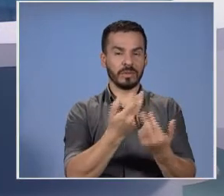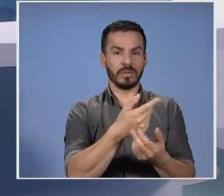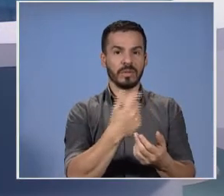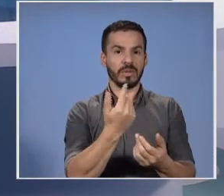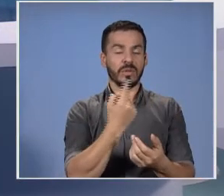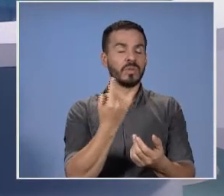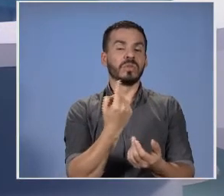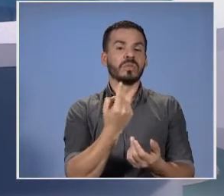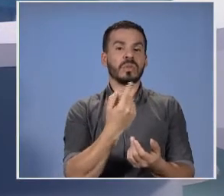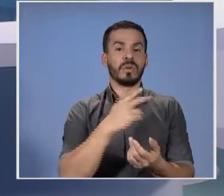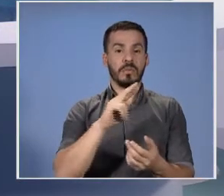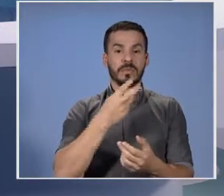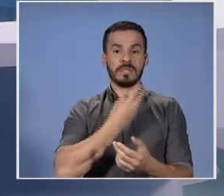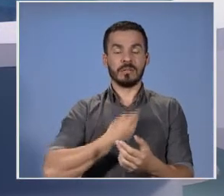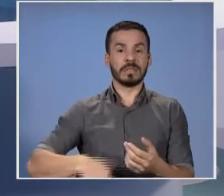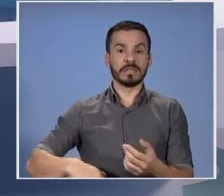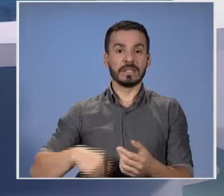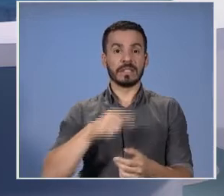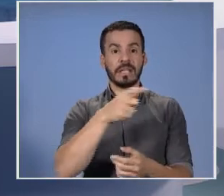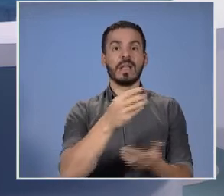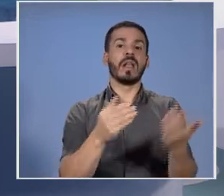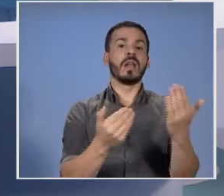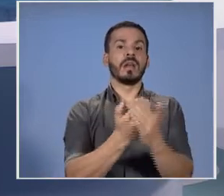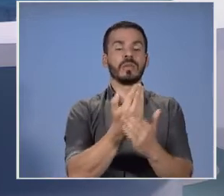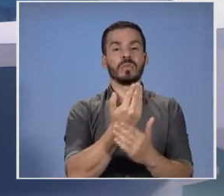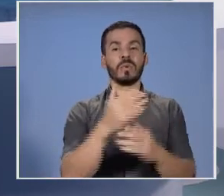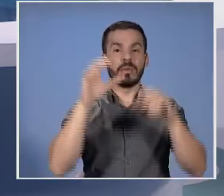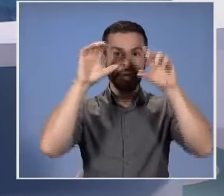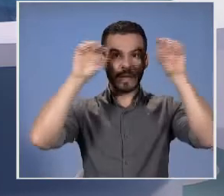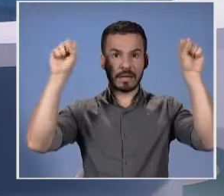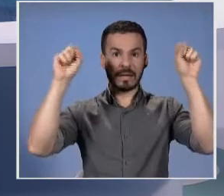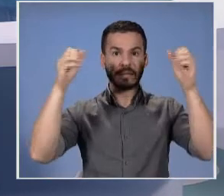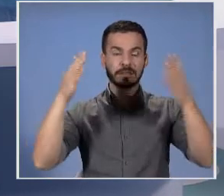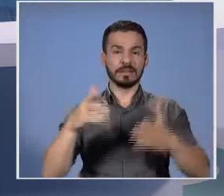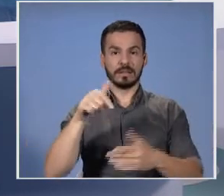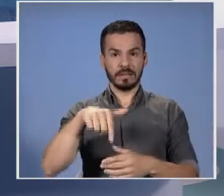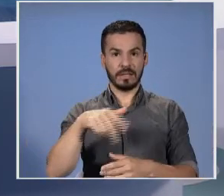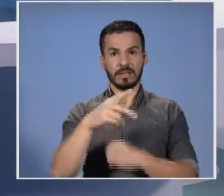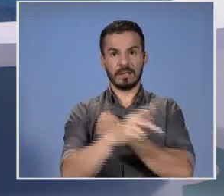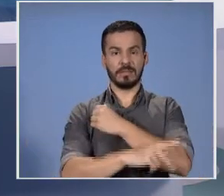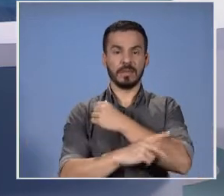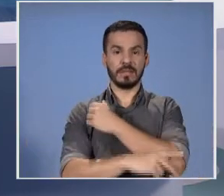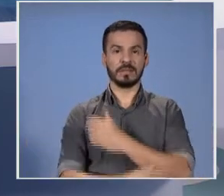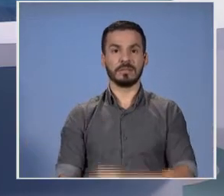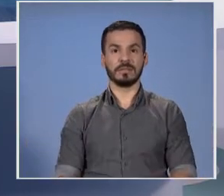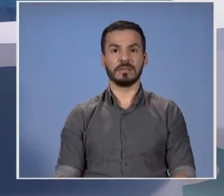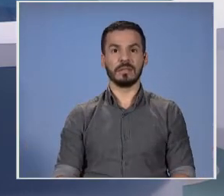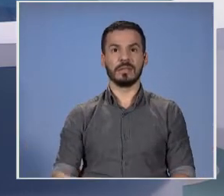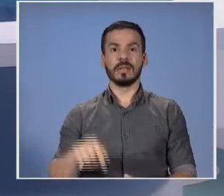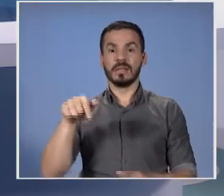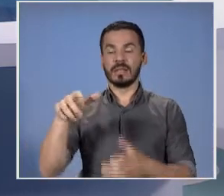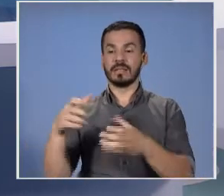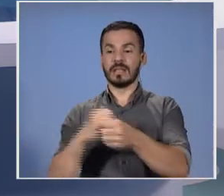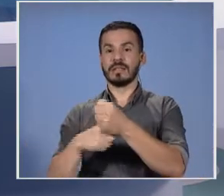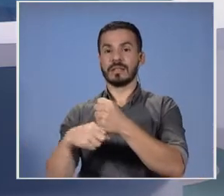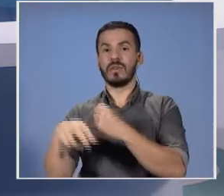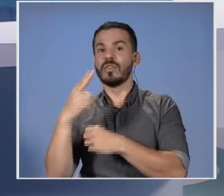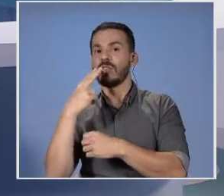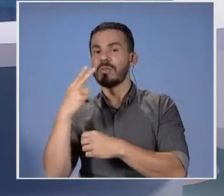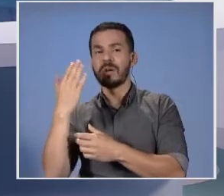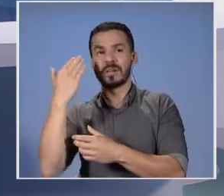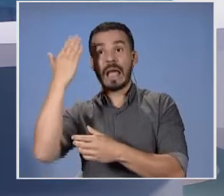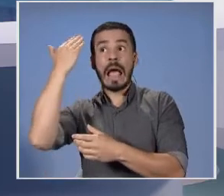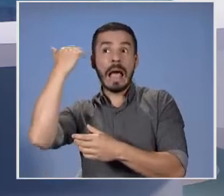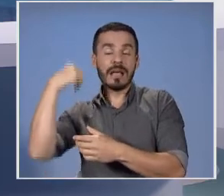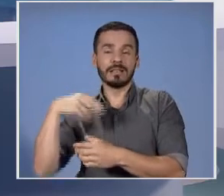calidad de vicepresidenta, sino porque era la nueva canciller de nuestro país. Y don Carlos va a estar en el salón de fumadores, ¿decías? Porque en el teatro